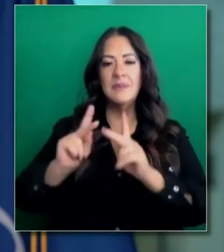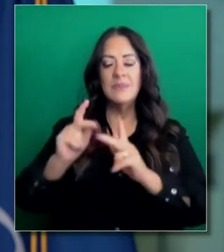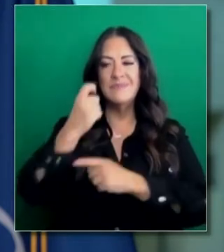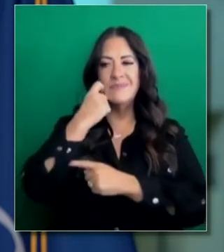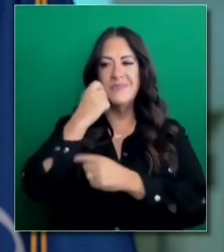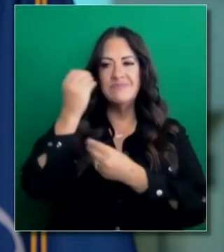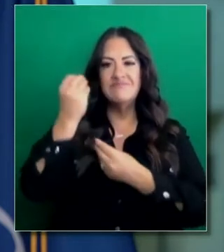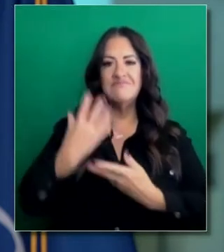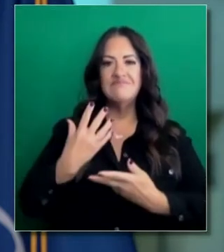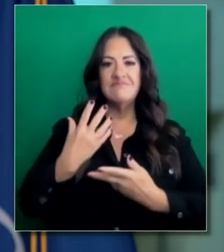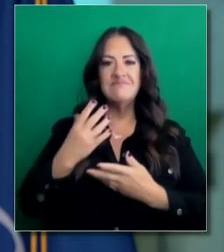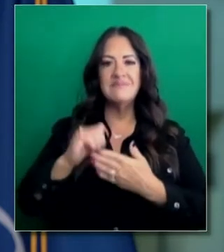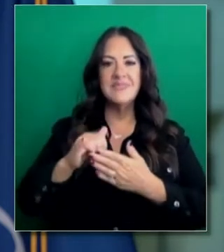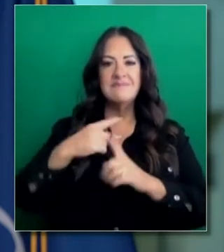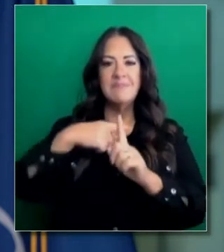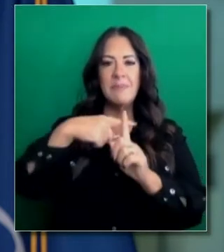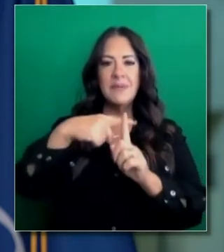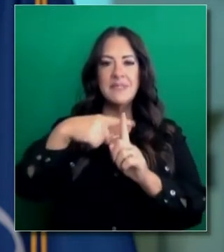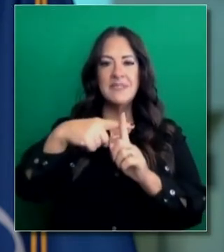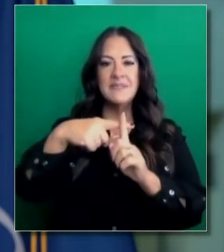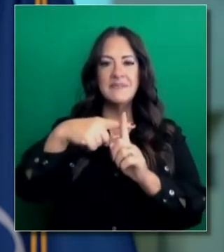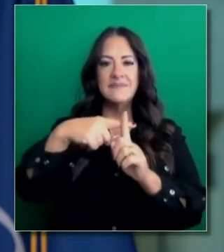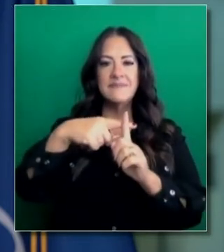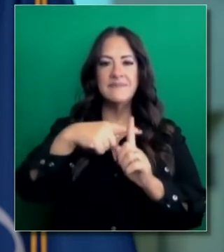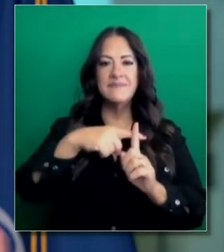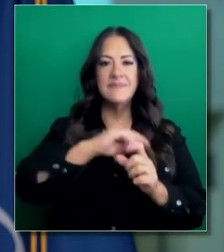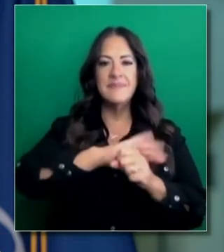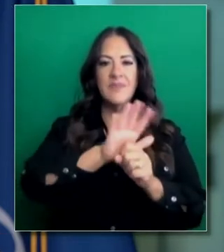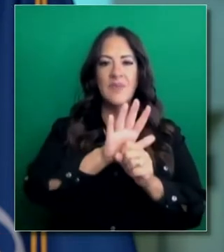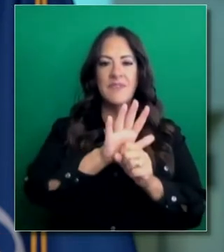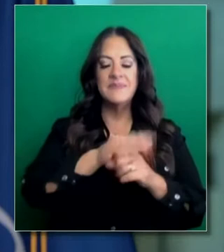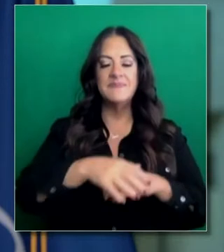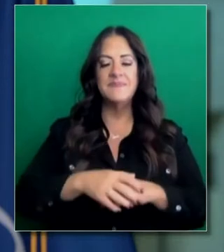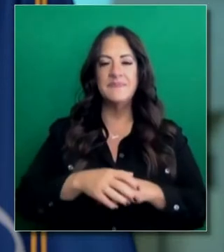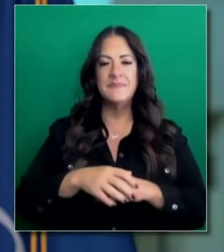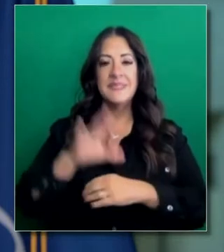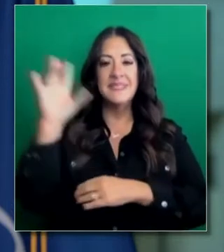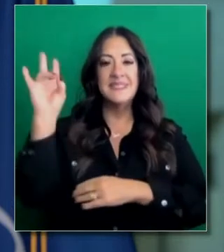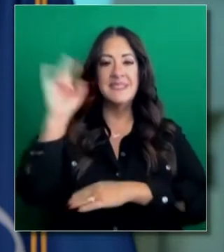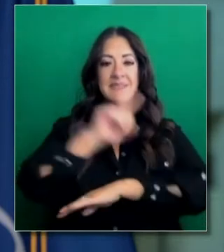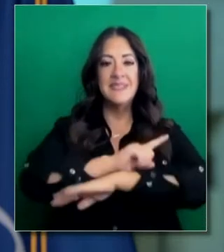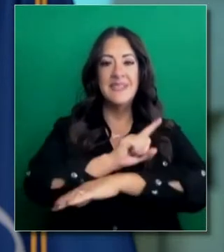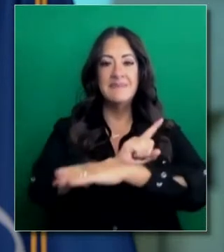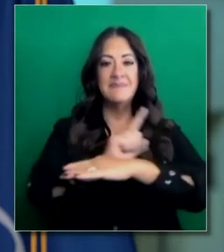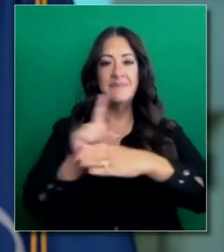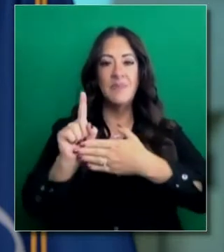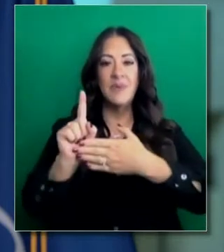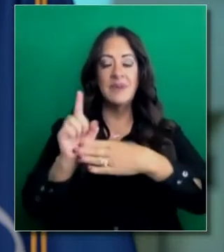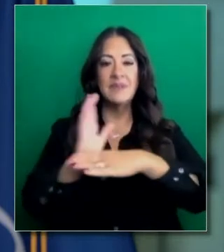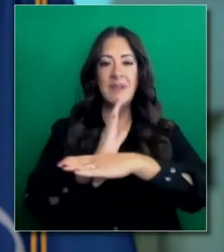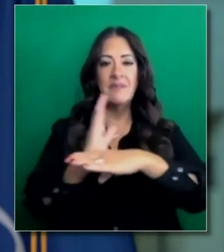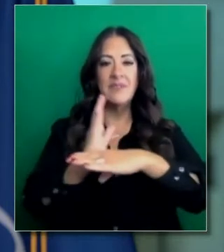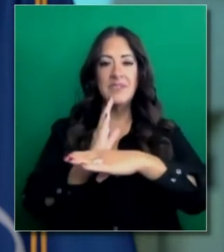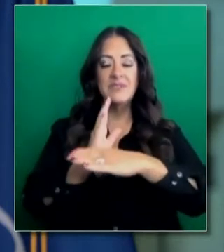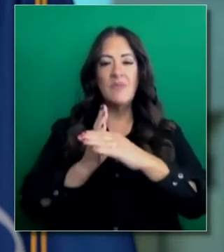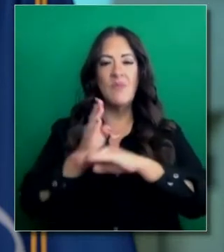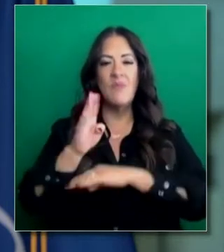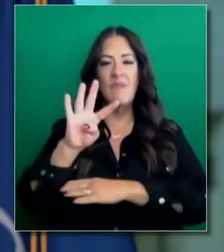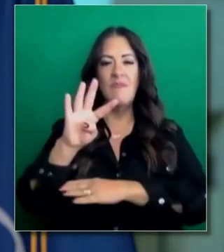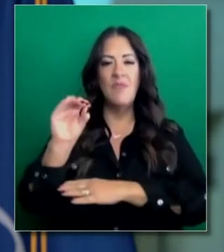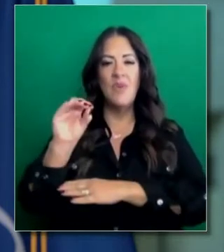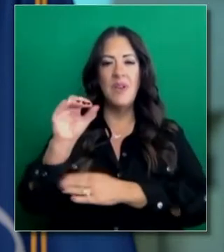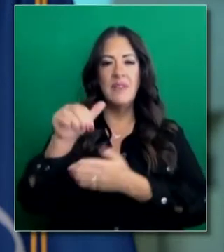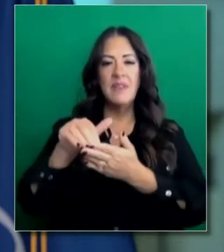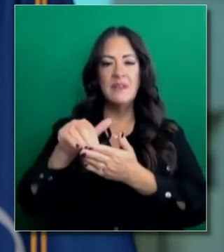el reporte más reciente que han tenido pruebas positivas para kobe 19 el promedio de siete días un poco más de 40 mil